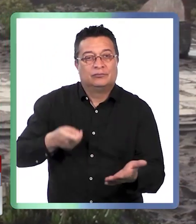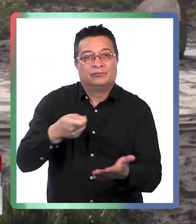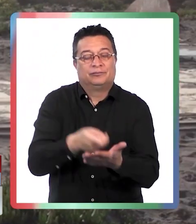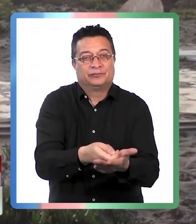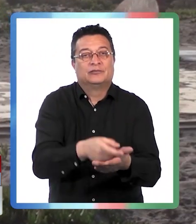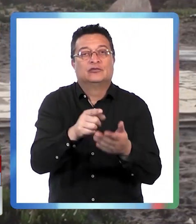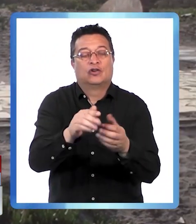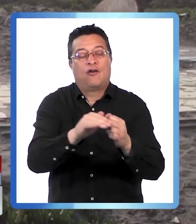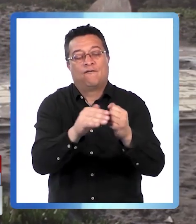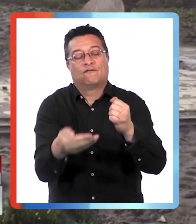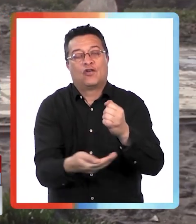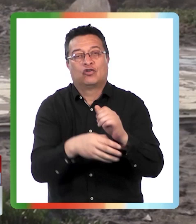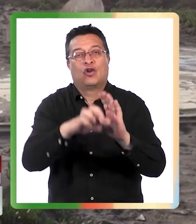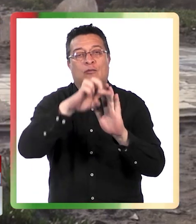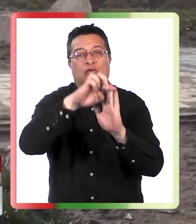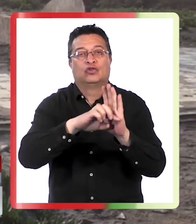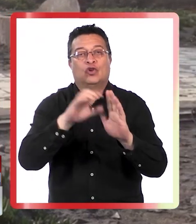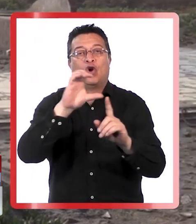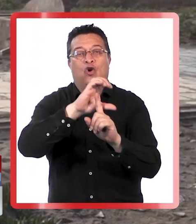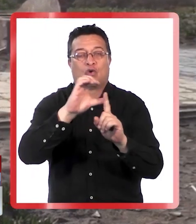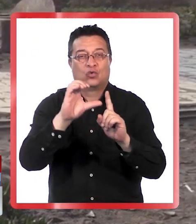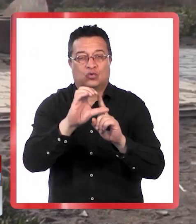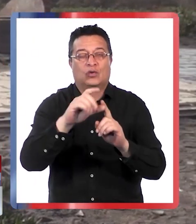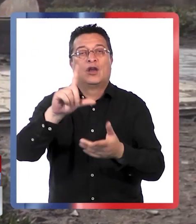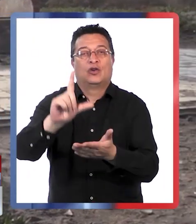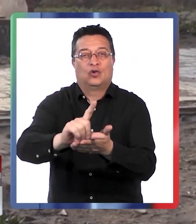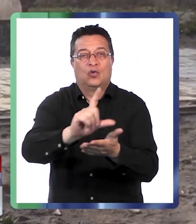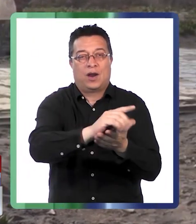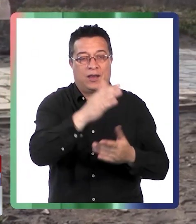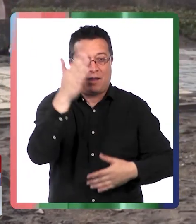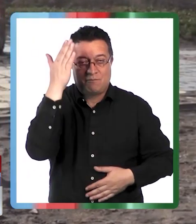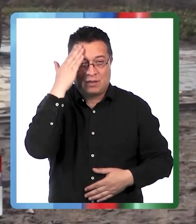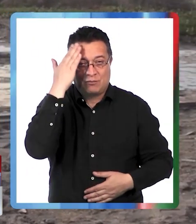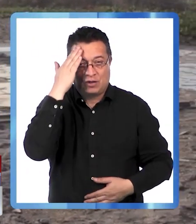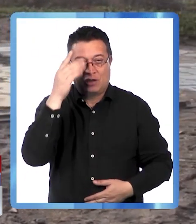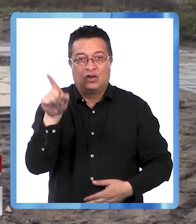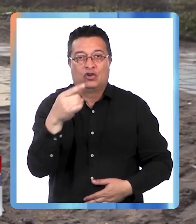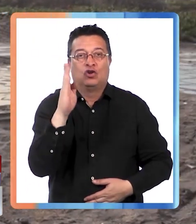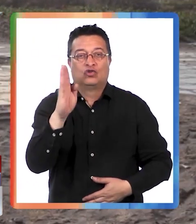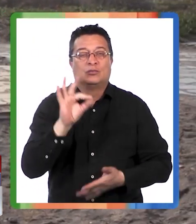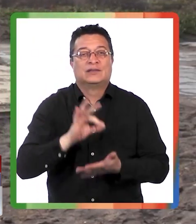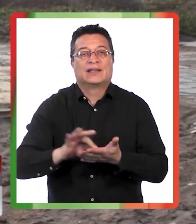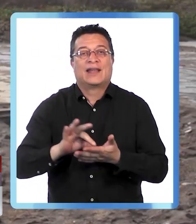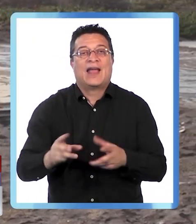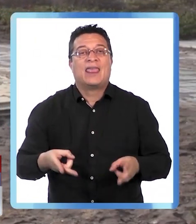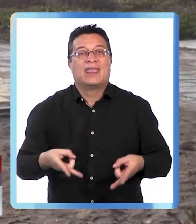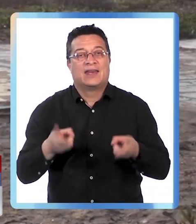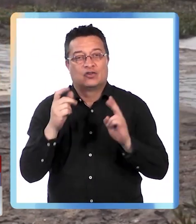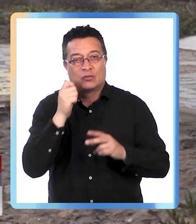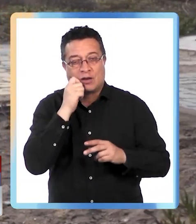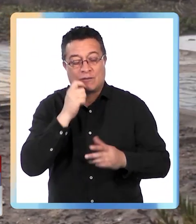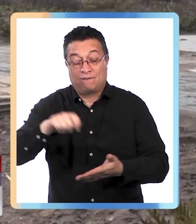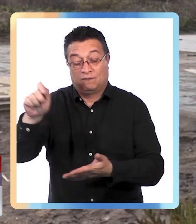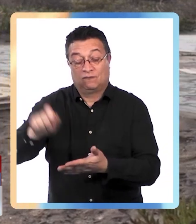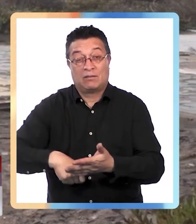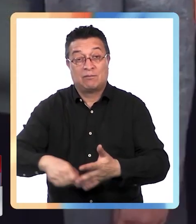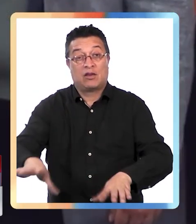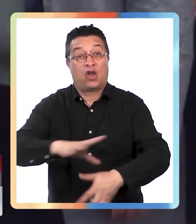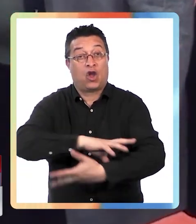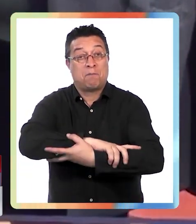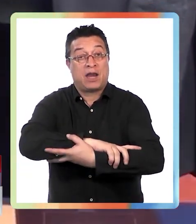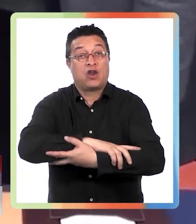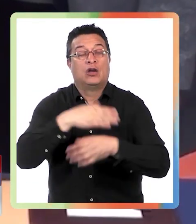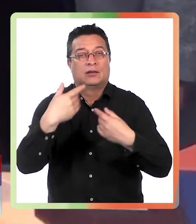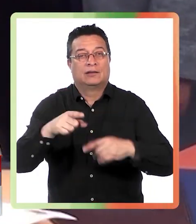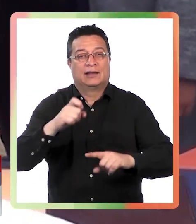del Fondo para Proyectos de Cultura y Sitios de Memoria de la Subsecretaría de Derechos Humanos. Firma de convenio que se realizó justamente en el